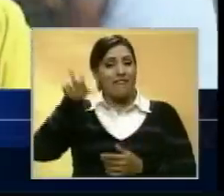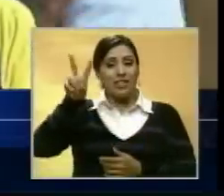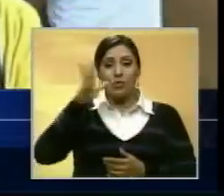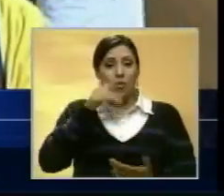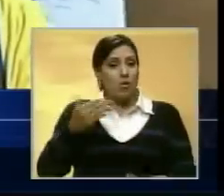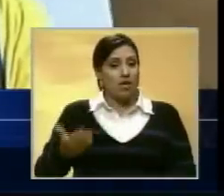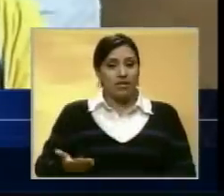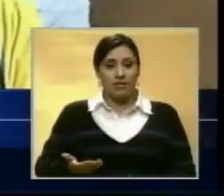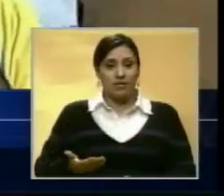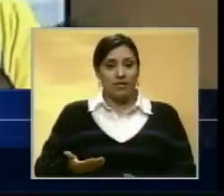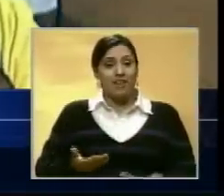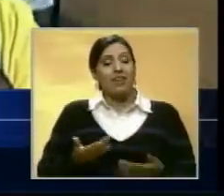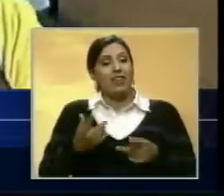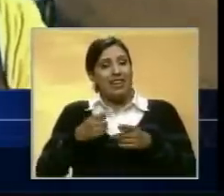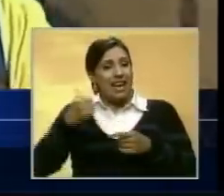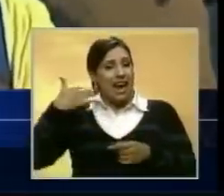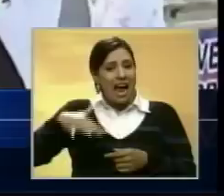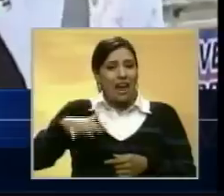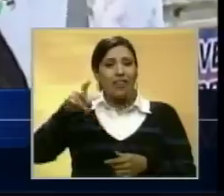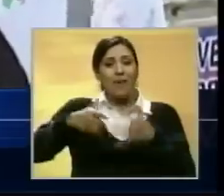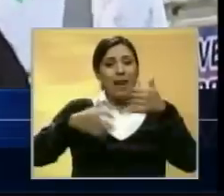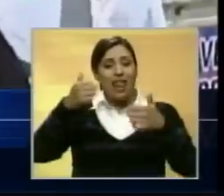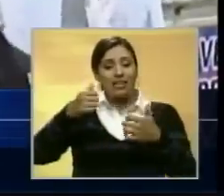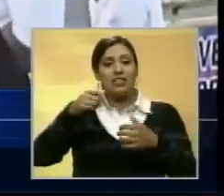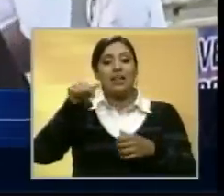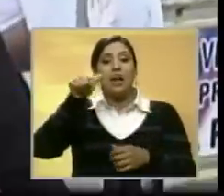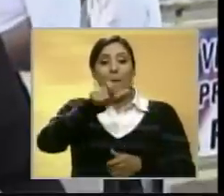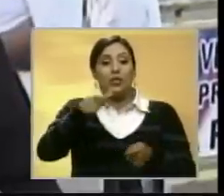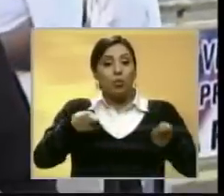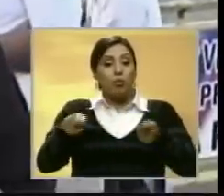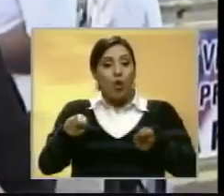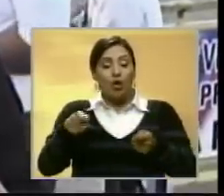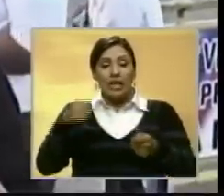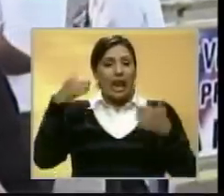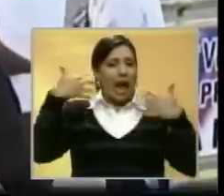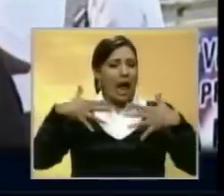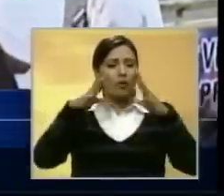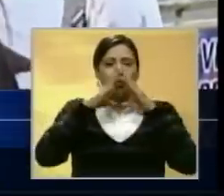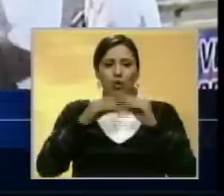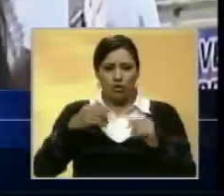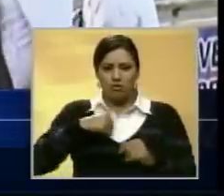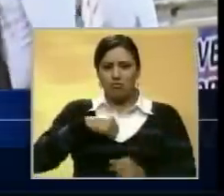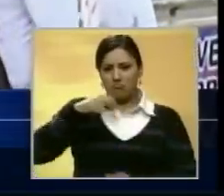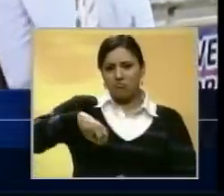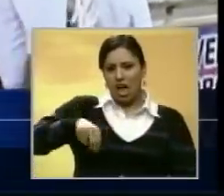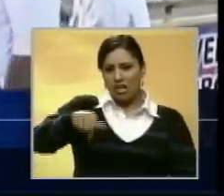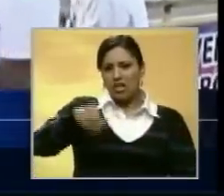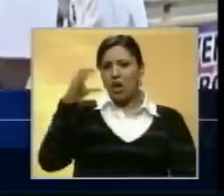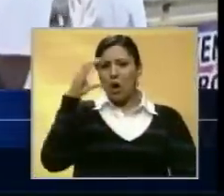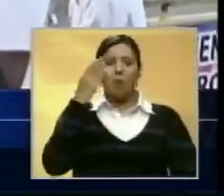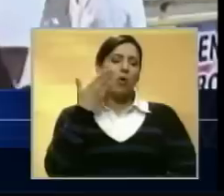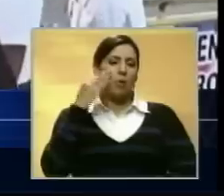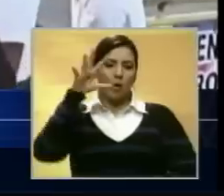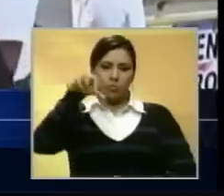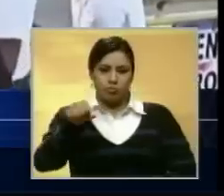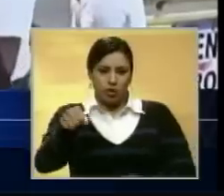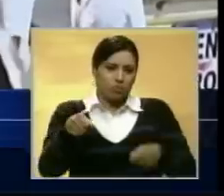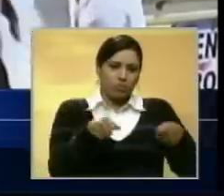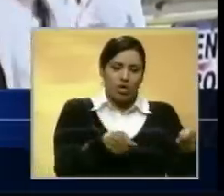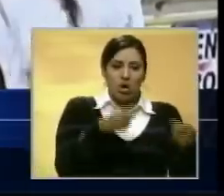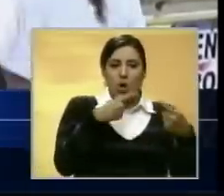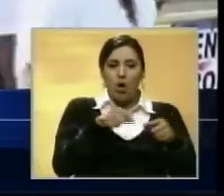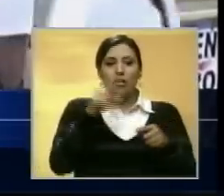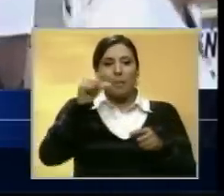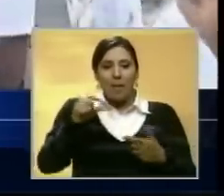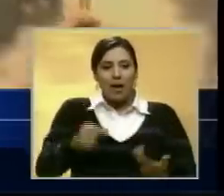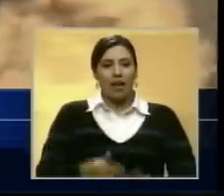allá. Y cuesta mucho, igual que la leche. Los bachaqueros están sacándonos los ojos por todo. Es preferible venir hasta aquí, hasta Colombia, a comprar y devolvernos, y